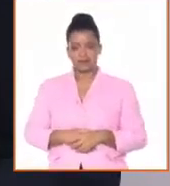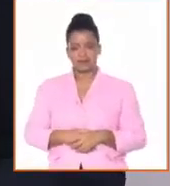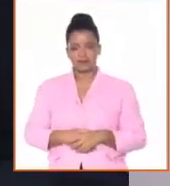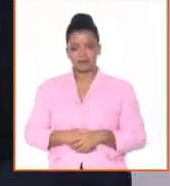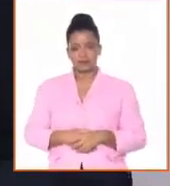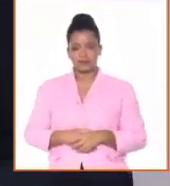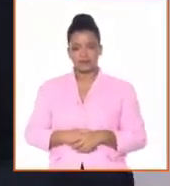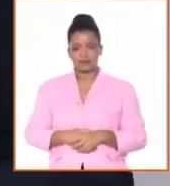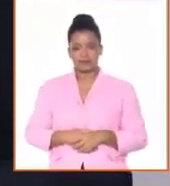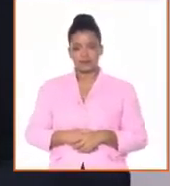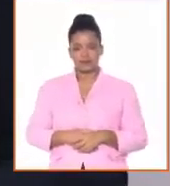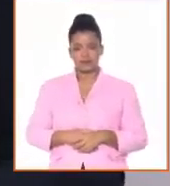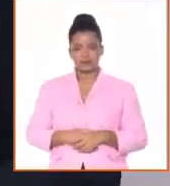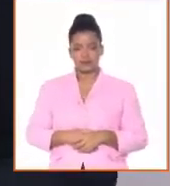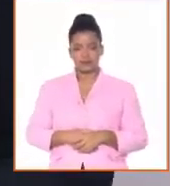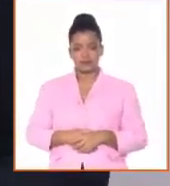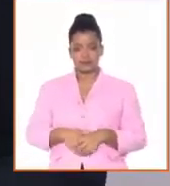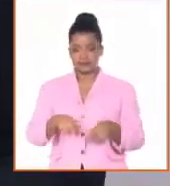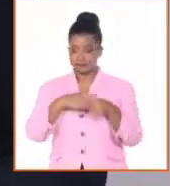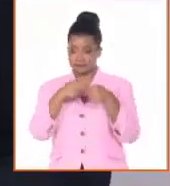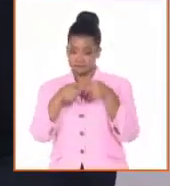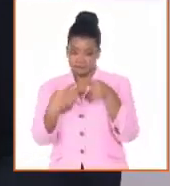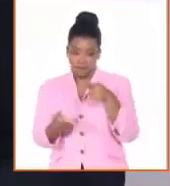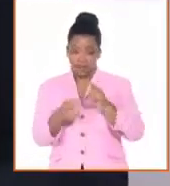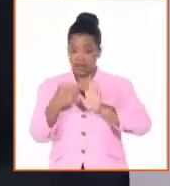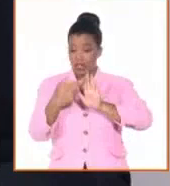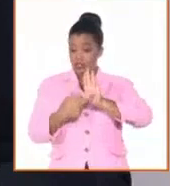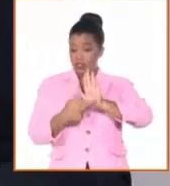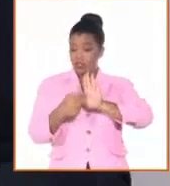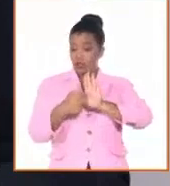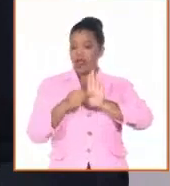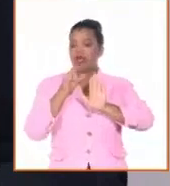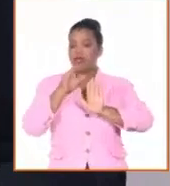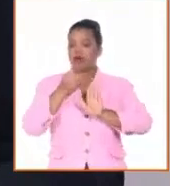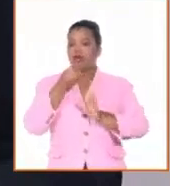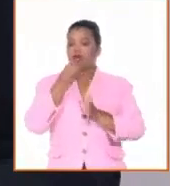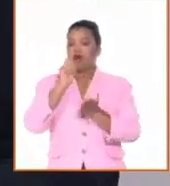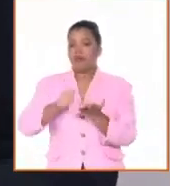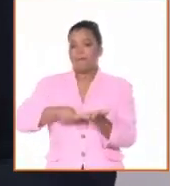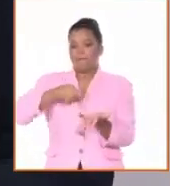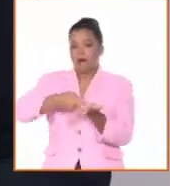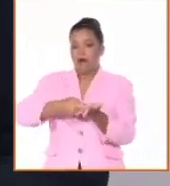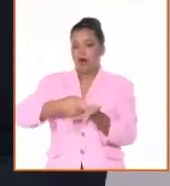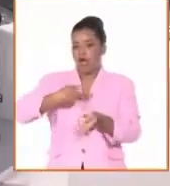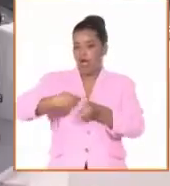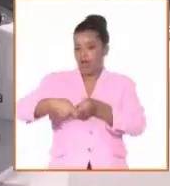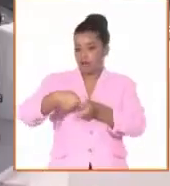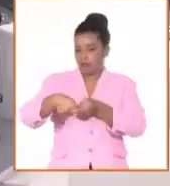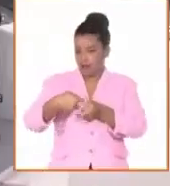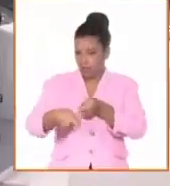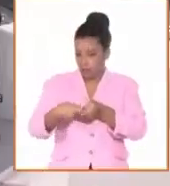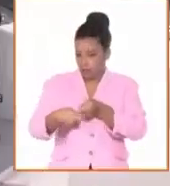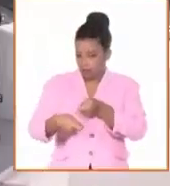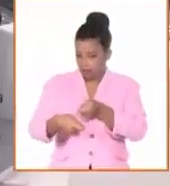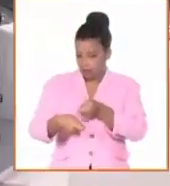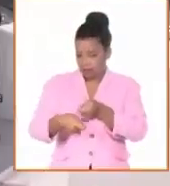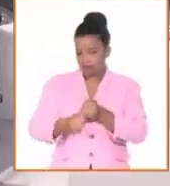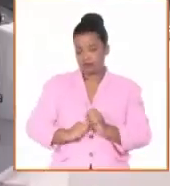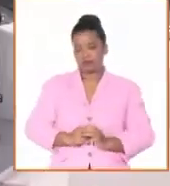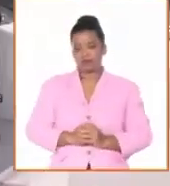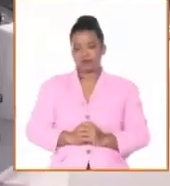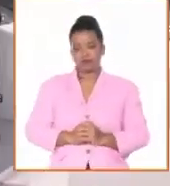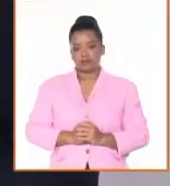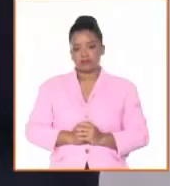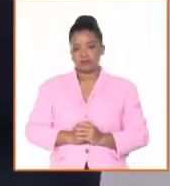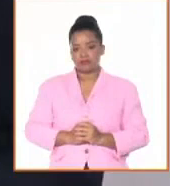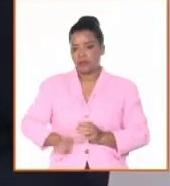primer lugar la resolución Establece que se puede hacer en pago en efectivo en nuestras unidades directamente directamente ahí se factura